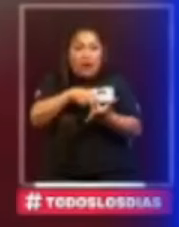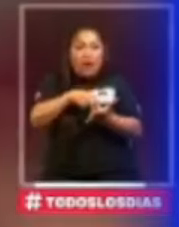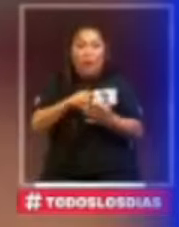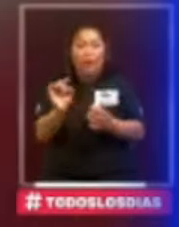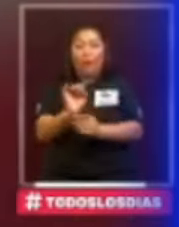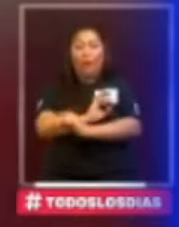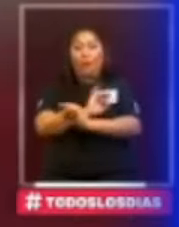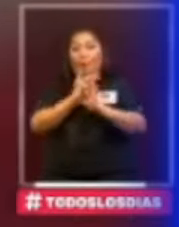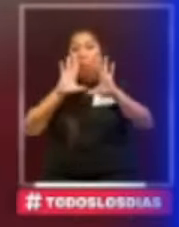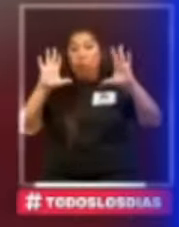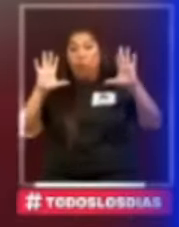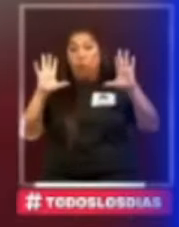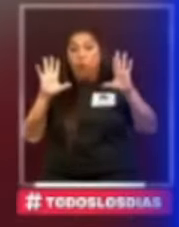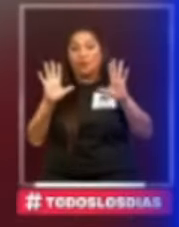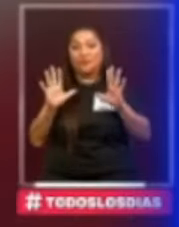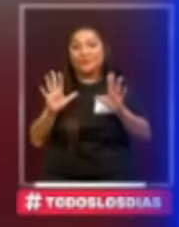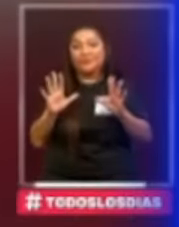bien. Y camina primero. Lento.